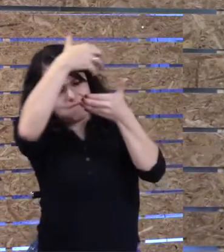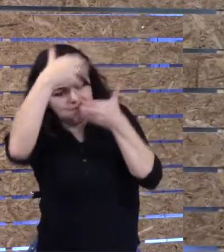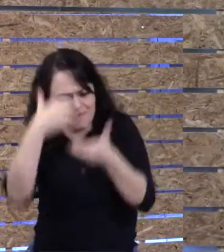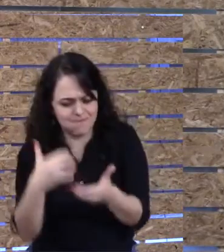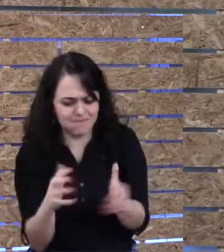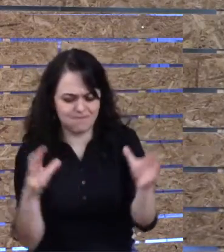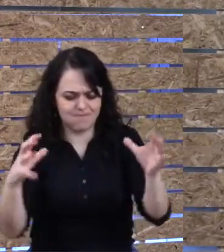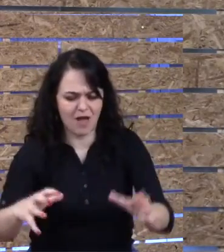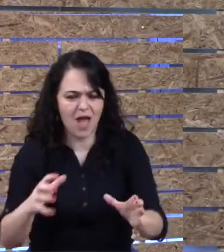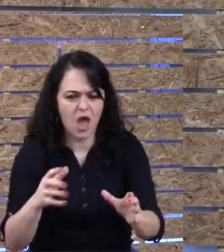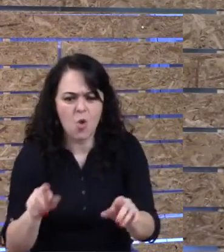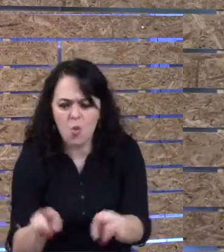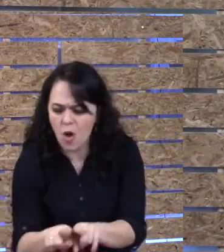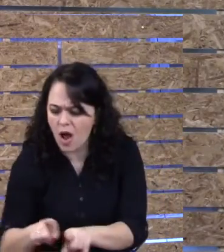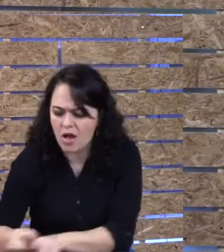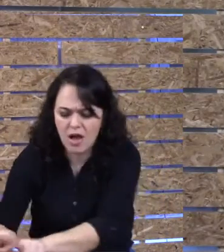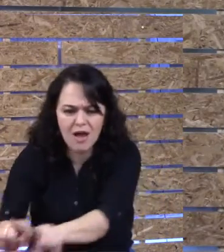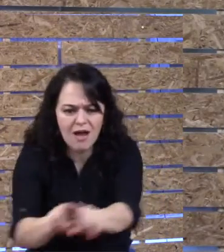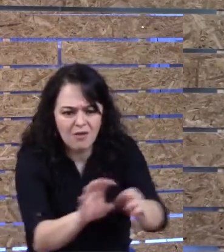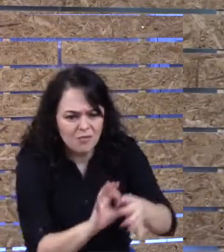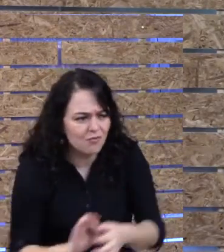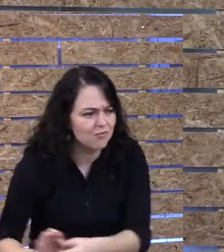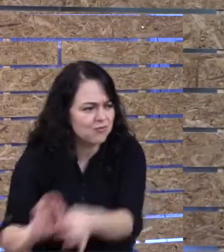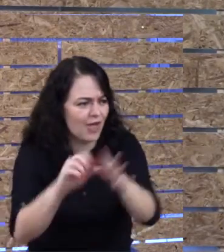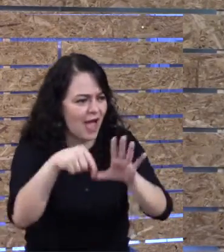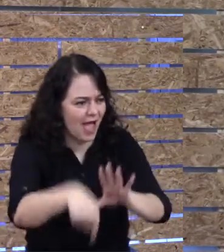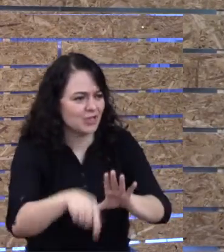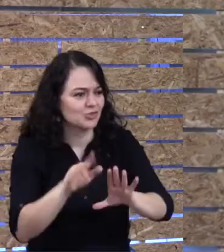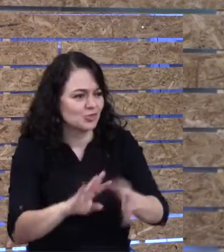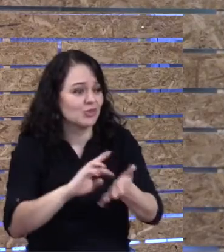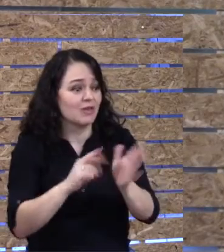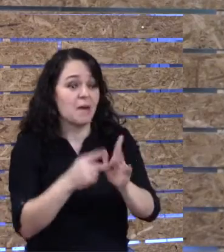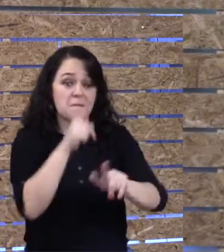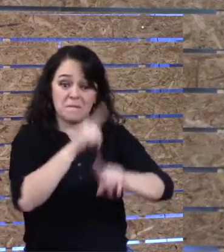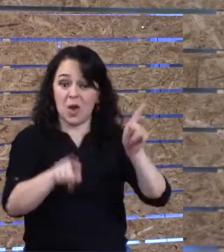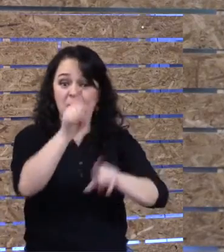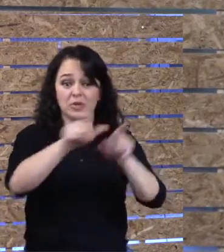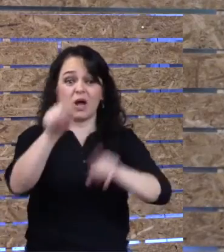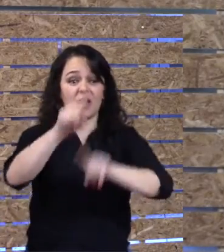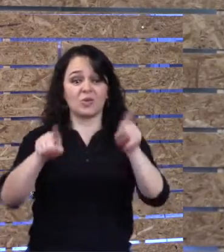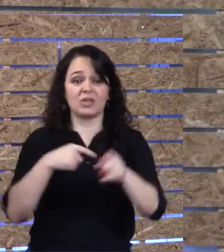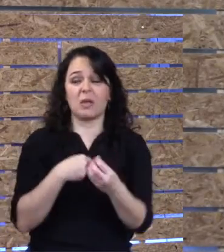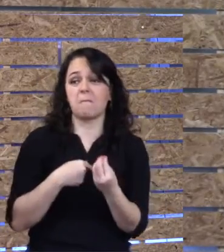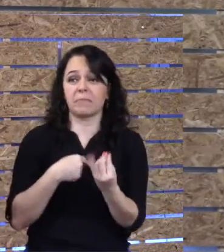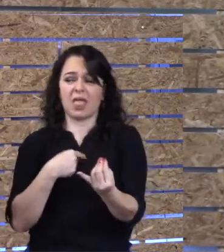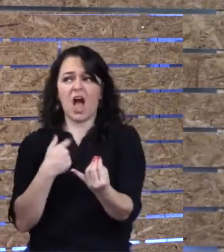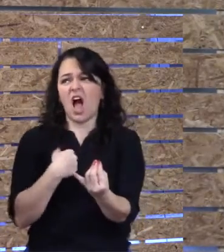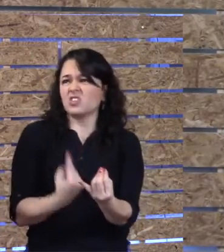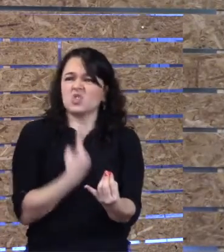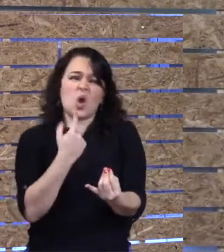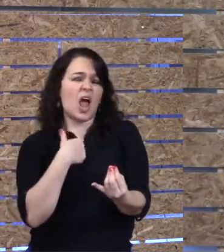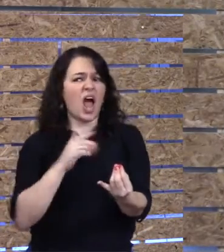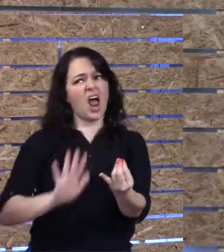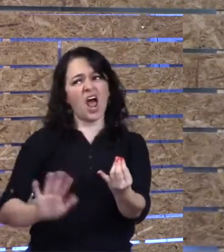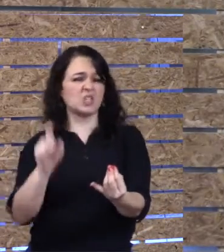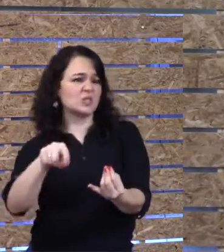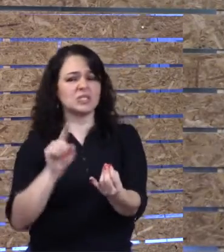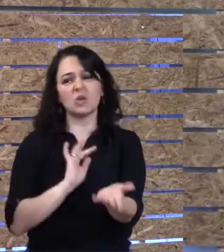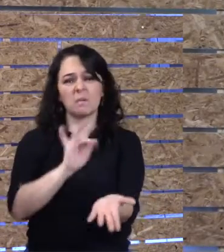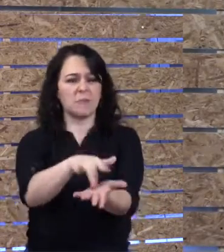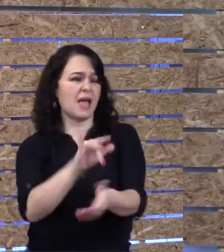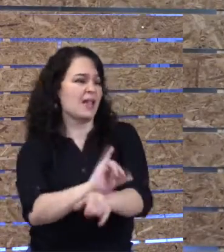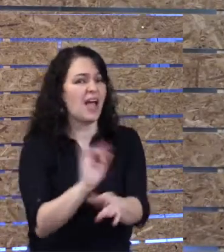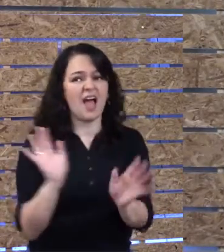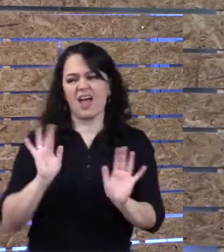tienes necesidades especiales, ya que has tenido muchas ovejas que te han maltratado,